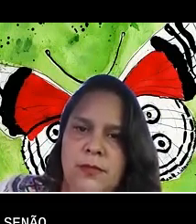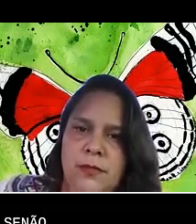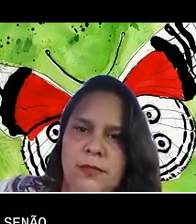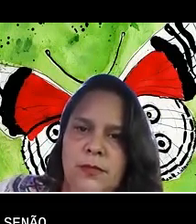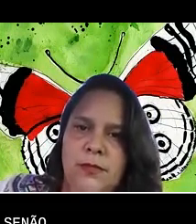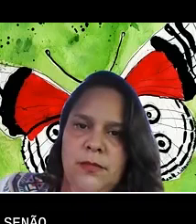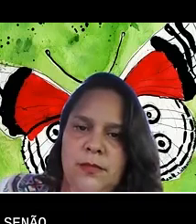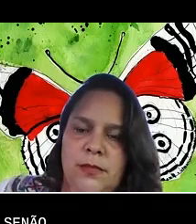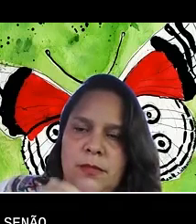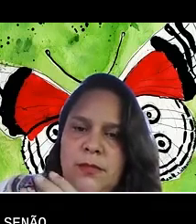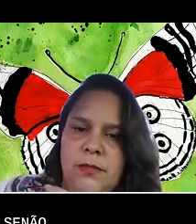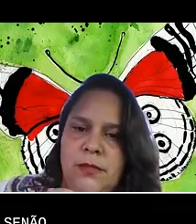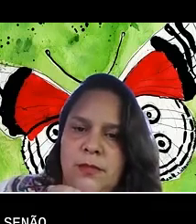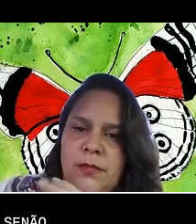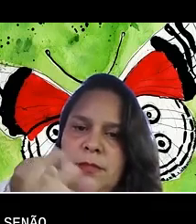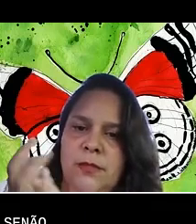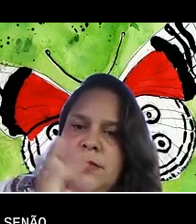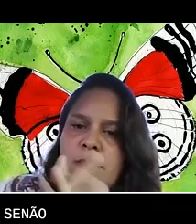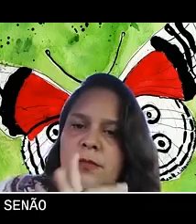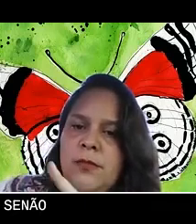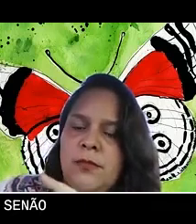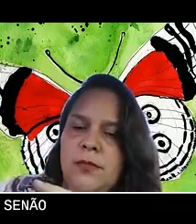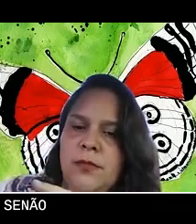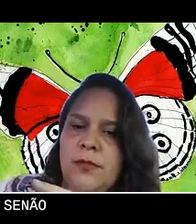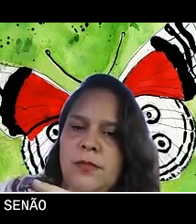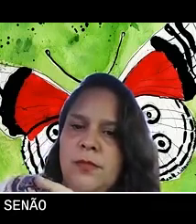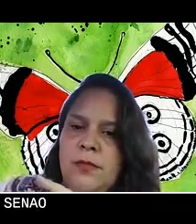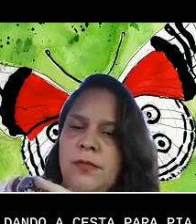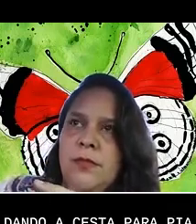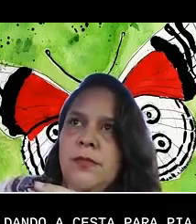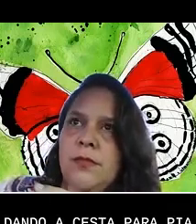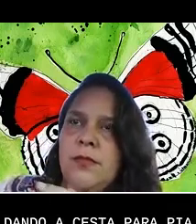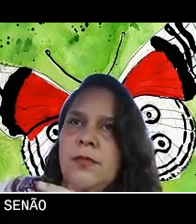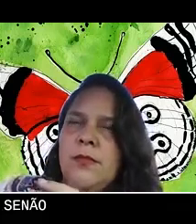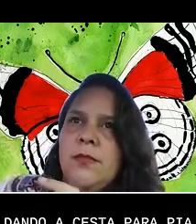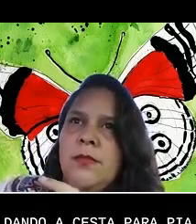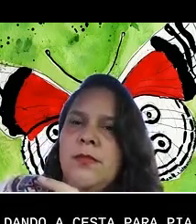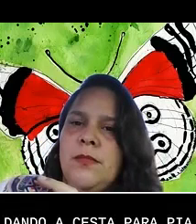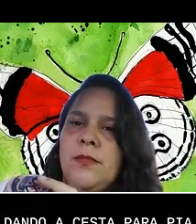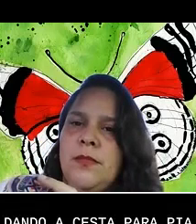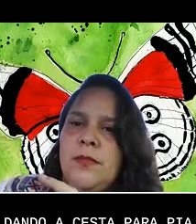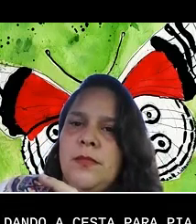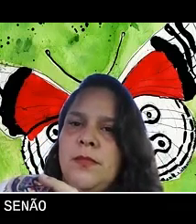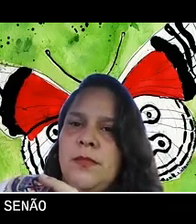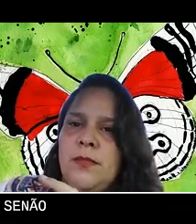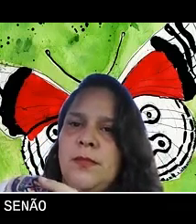Solo nos falta que confirme Rubén si está listo. Estamos listos para la interpretación, por favor.